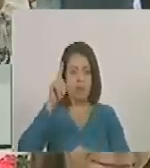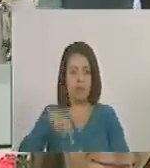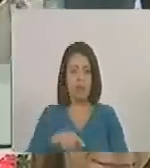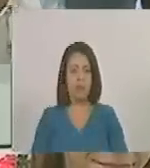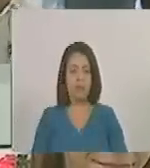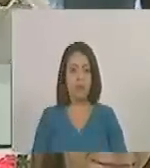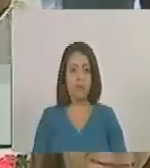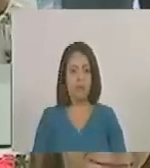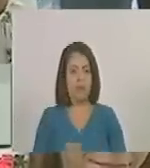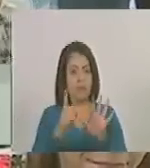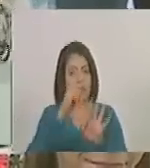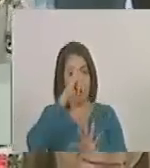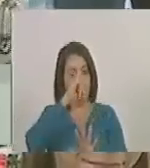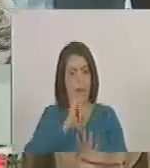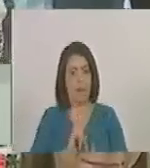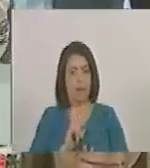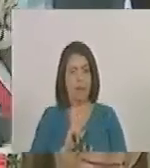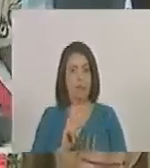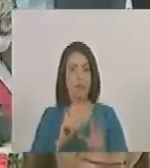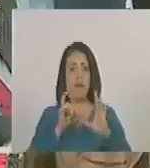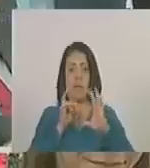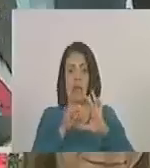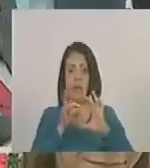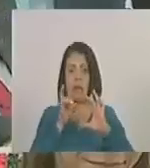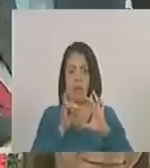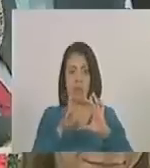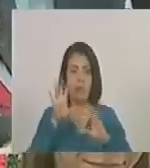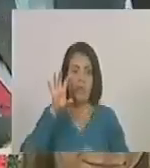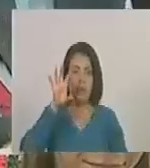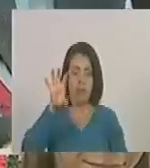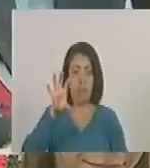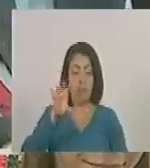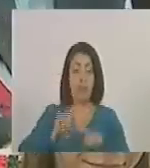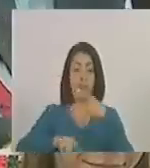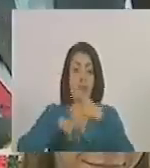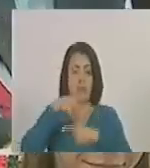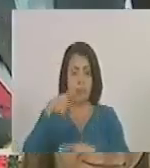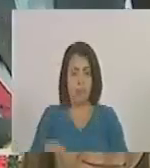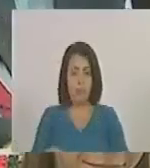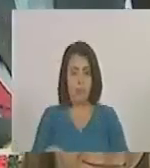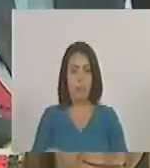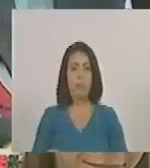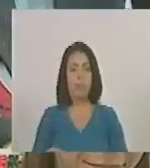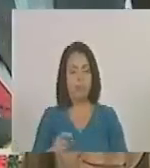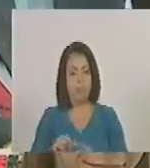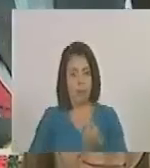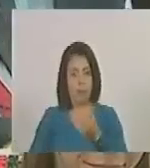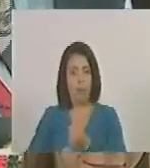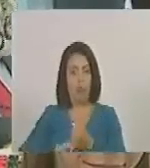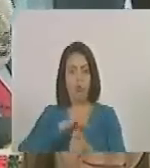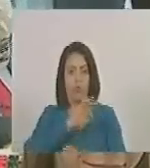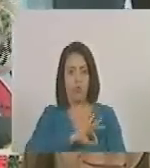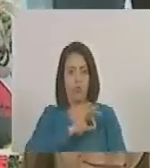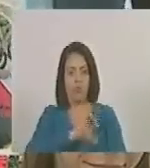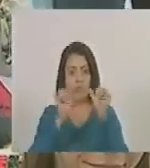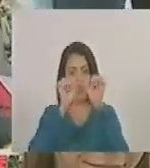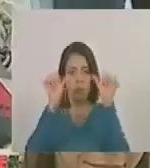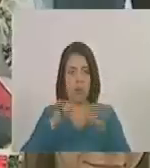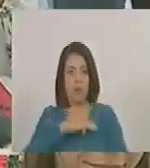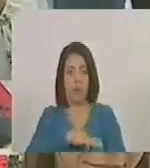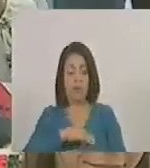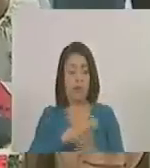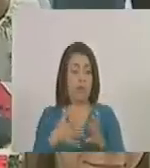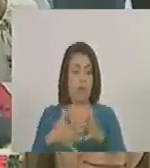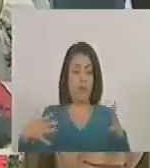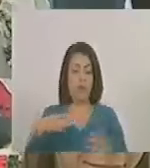hace 6 años del Carnet de la Patria y posteriormente del brazo social del sistema de misiones y